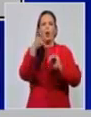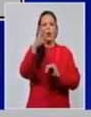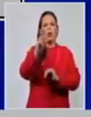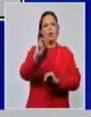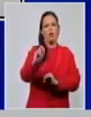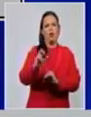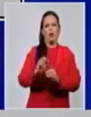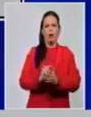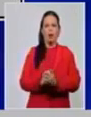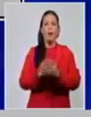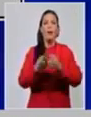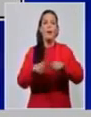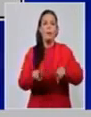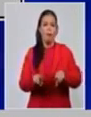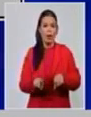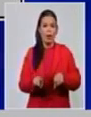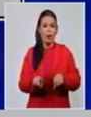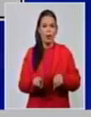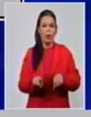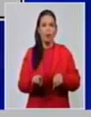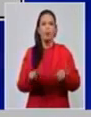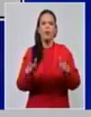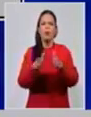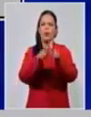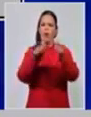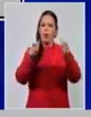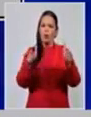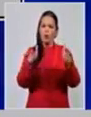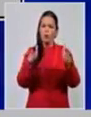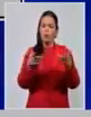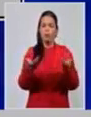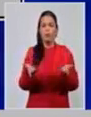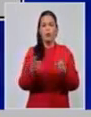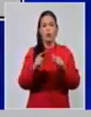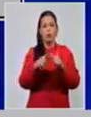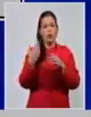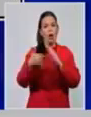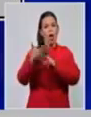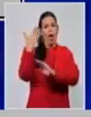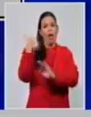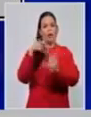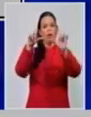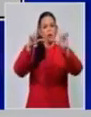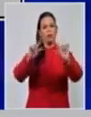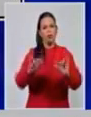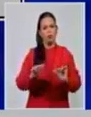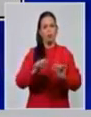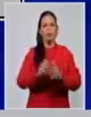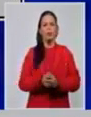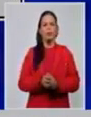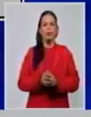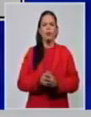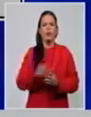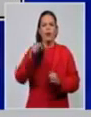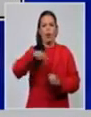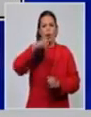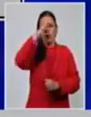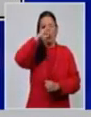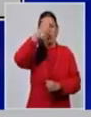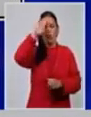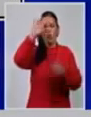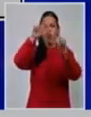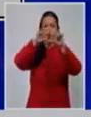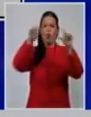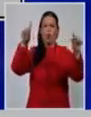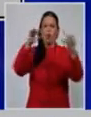20, pero elevadas para lo que habían logrado estos territorios. Cuba, con una tasa